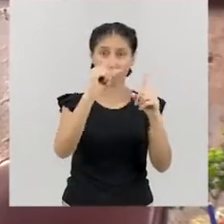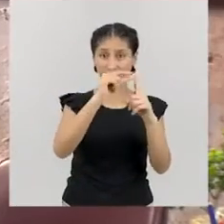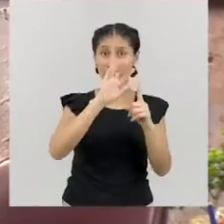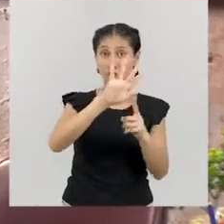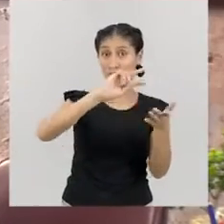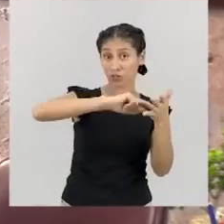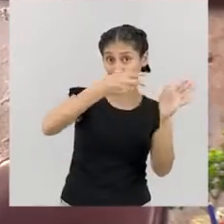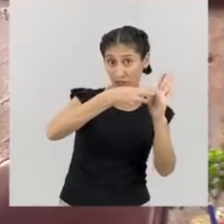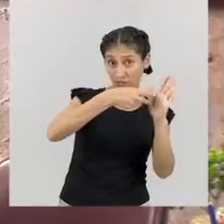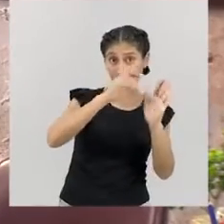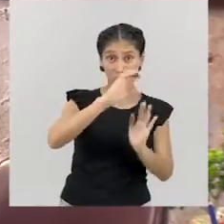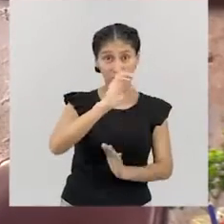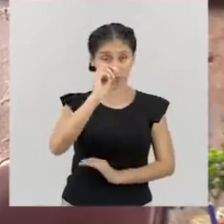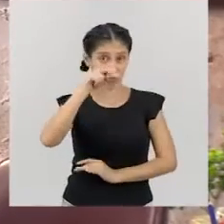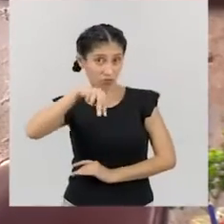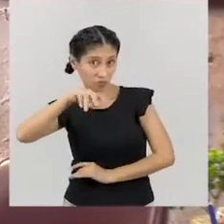palabra.